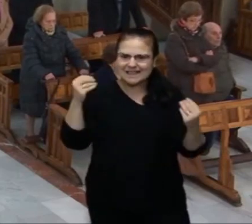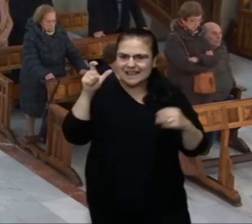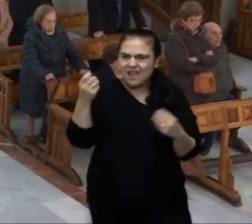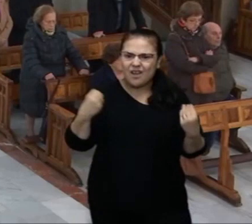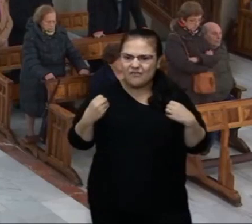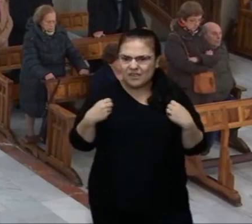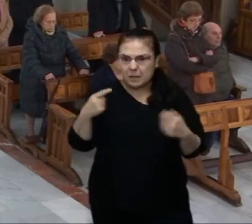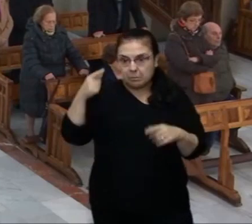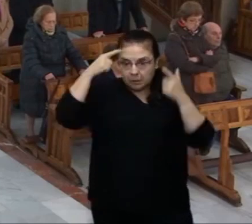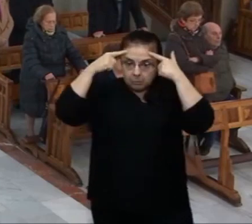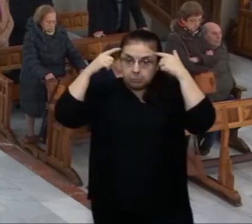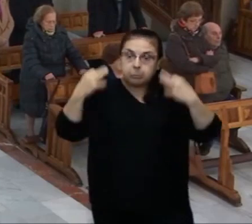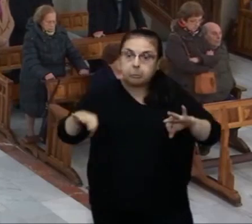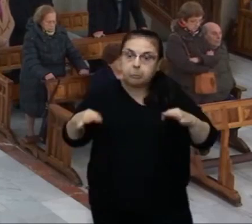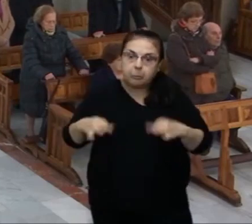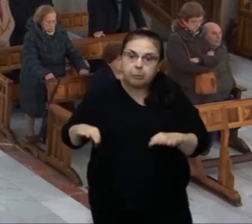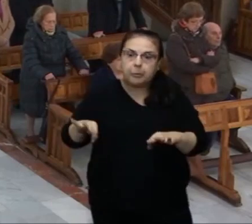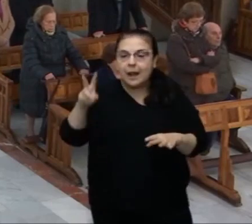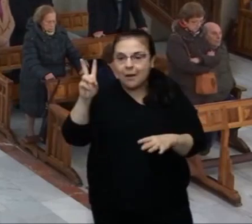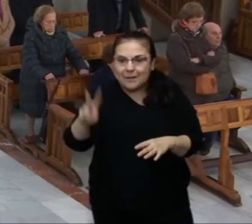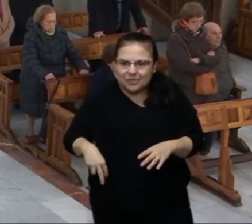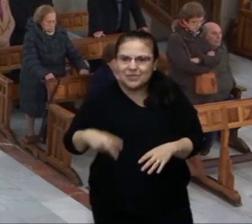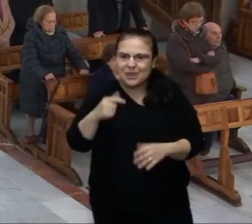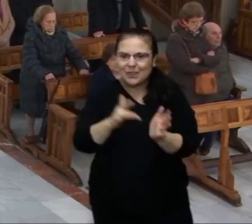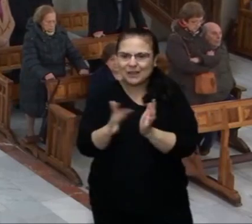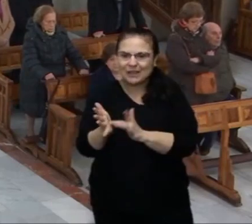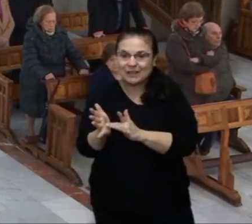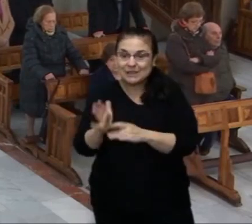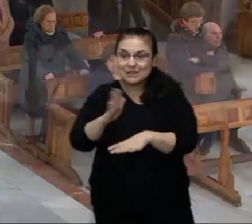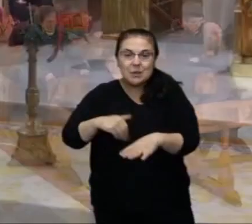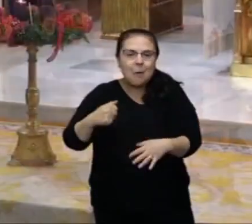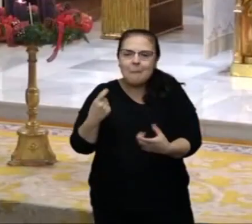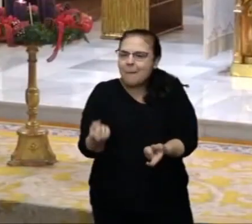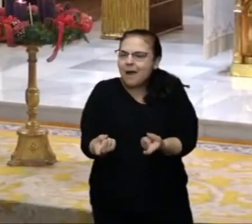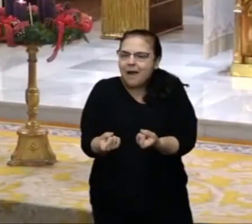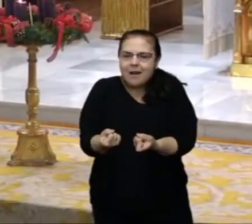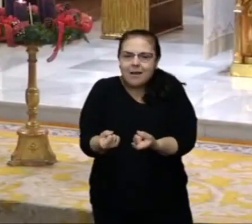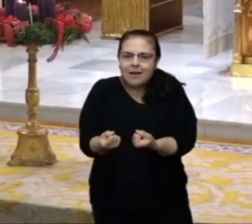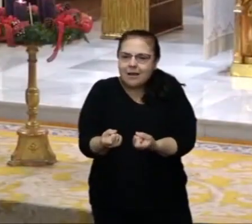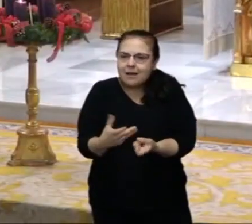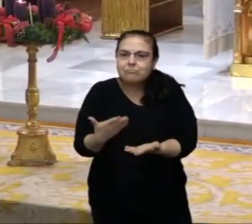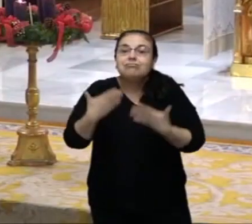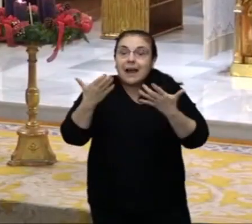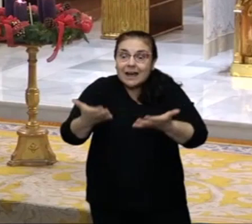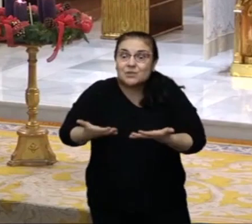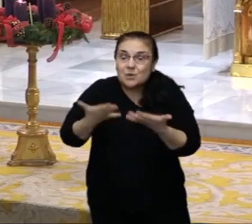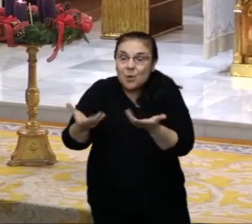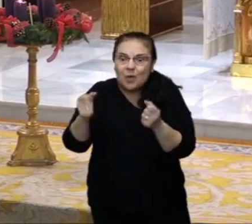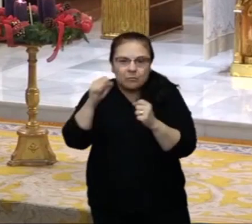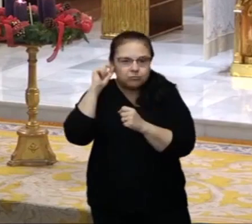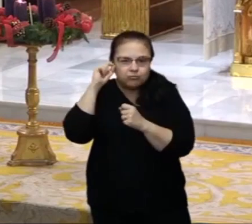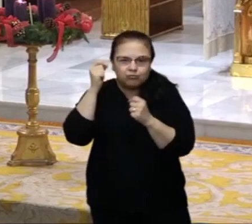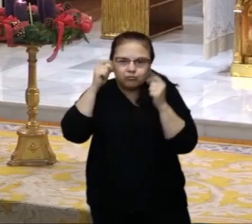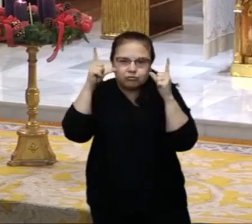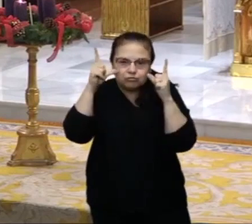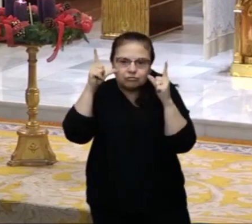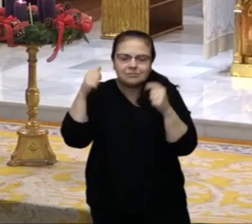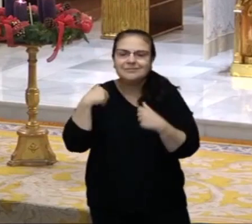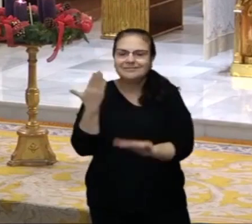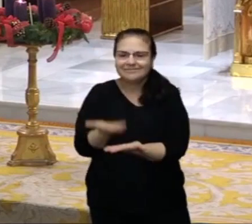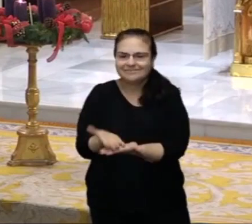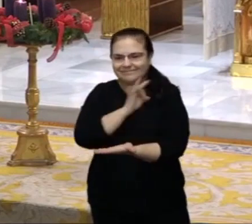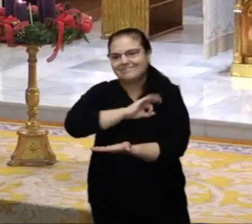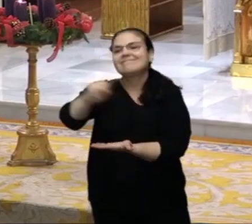la ignorancia de la verdad de Cristo, para que no les falte quienes los ayuden a descubrirla, roguemos al